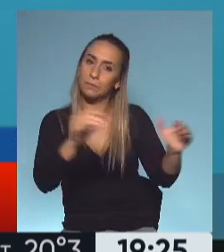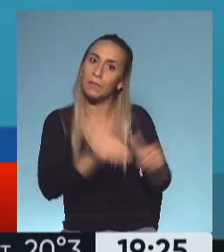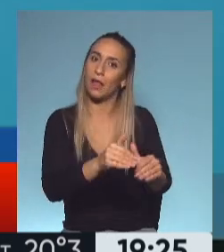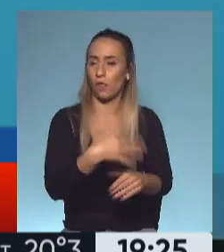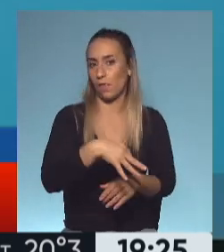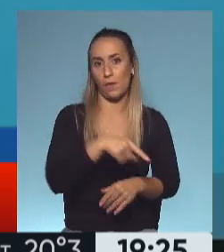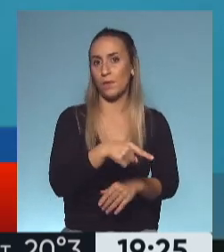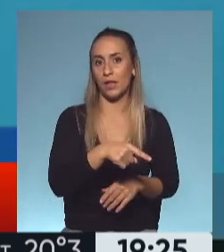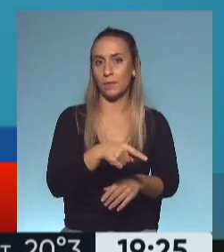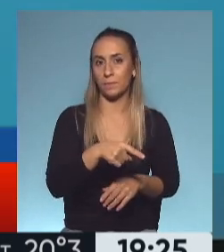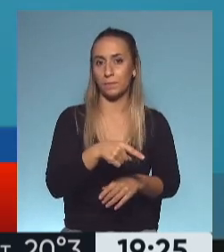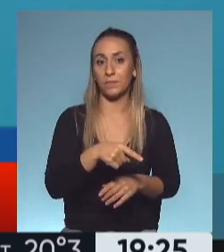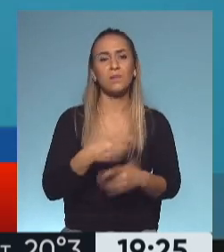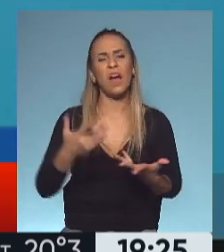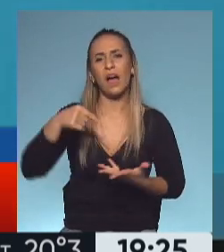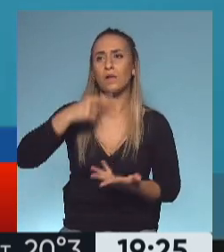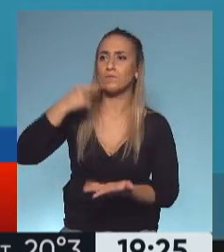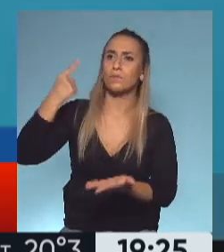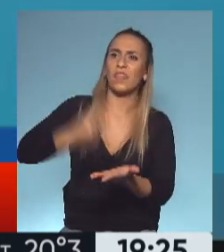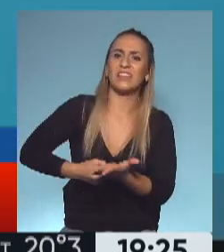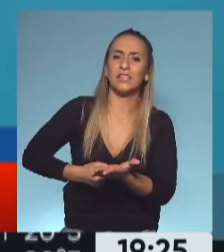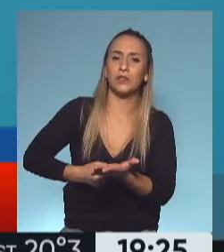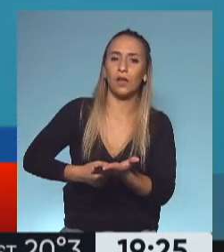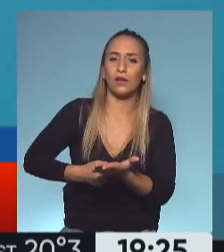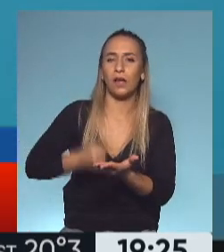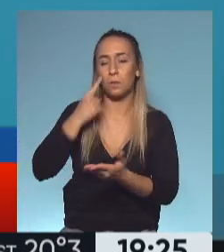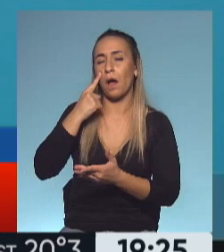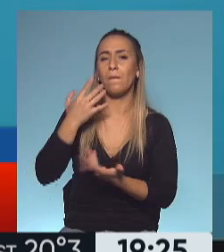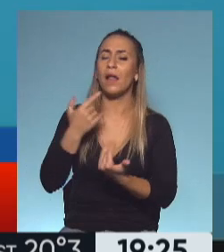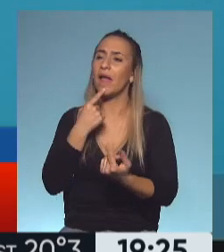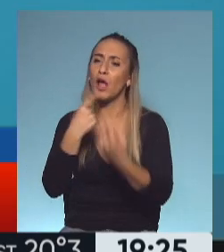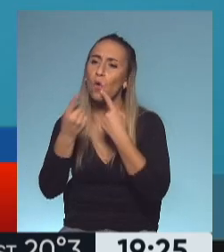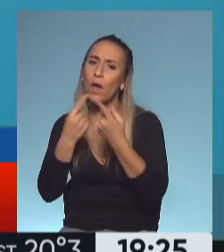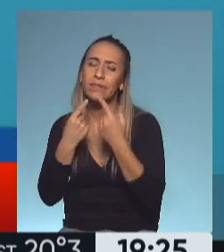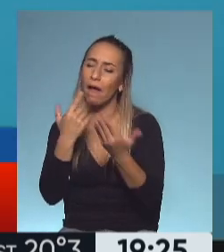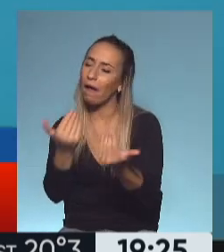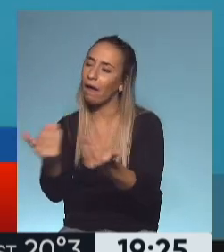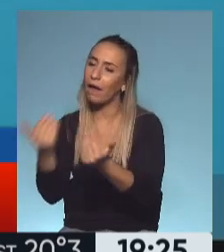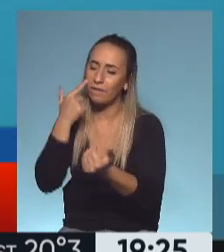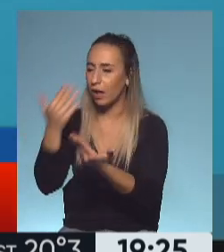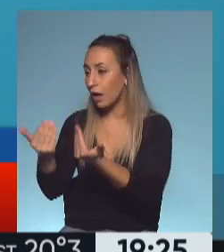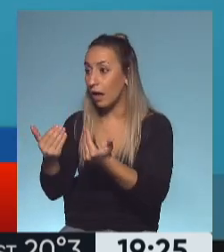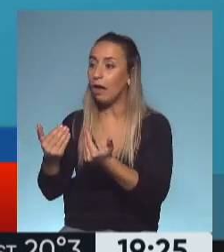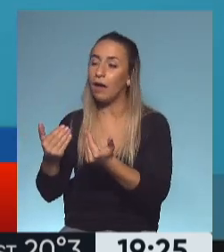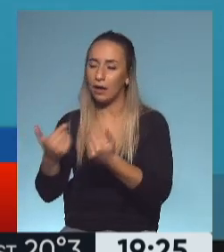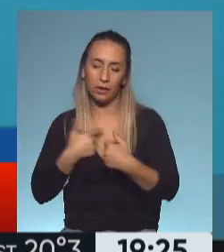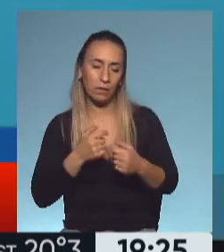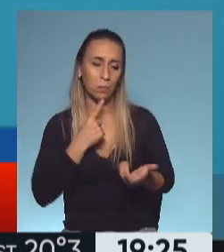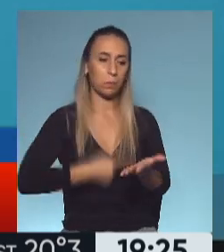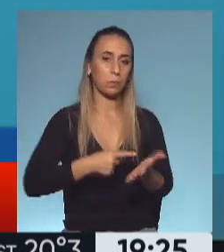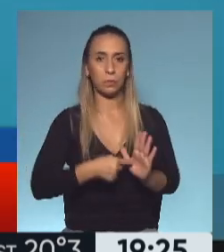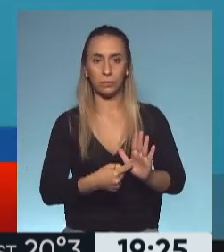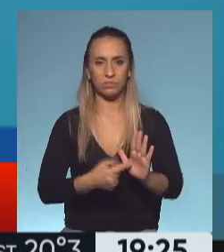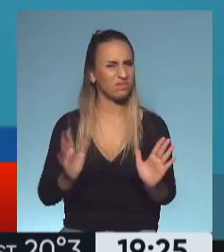es momento de tomar decisiones mirando encuestas. Basado en evidencia, basado en datos,